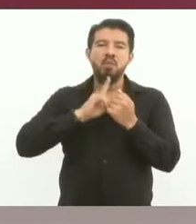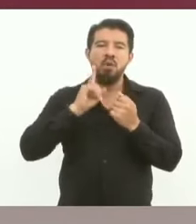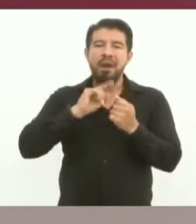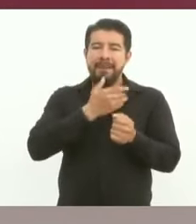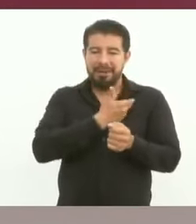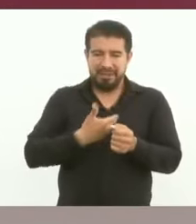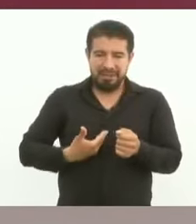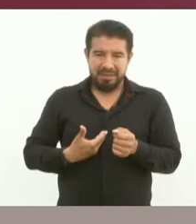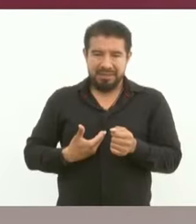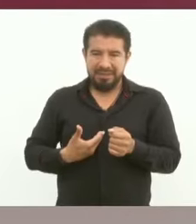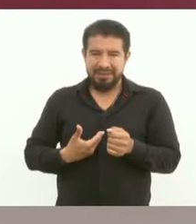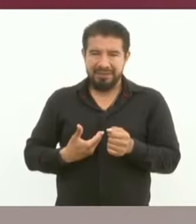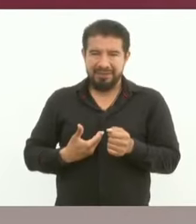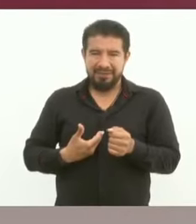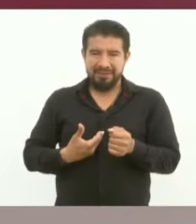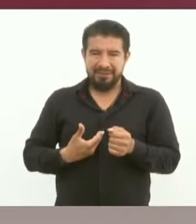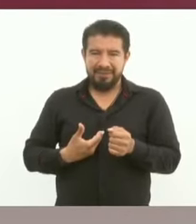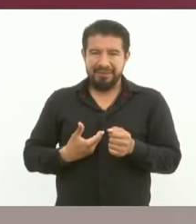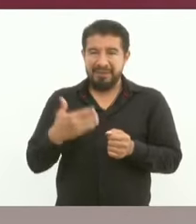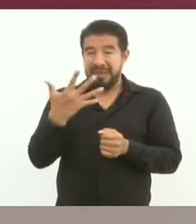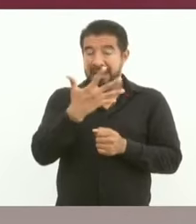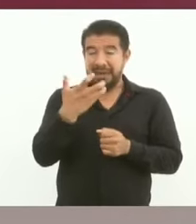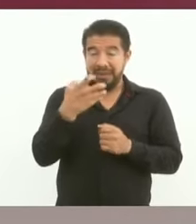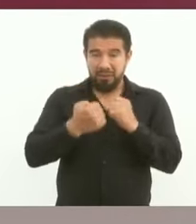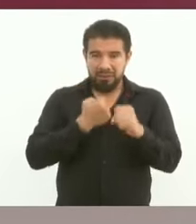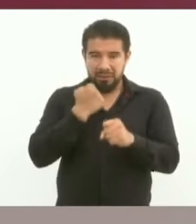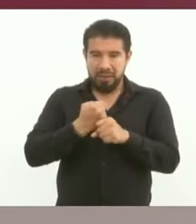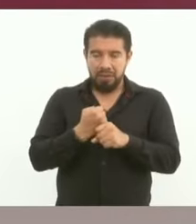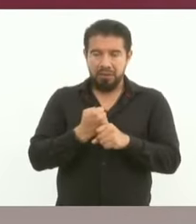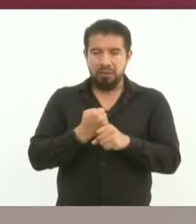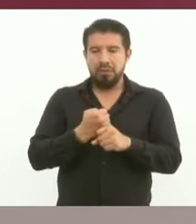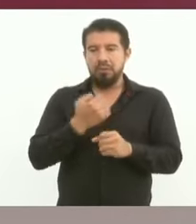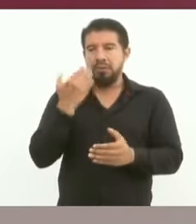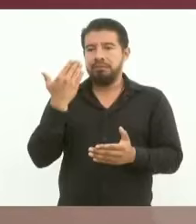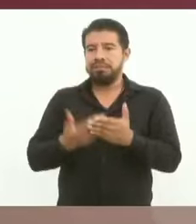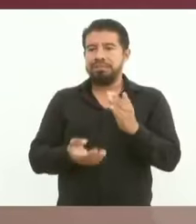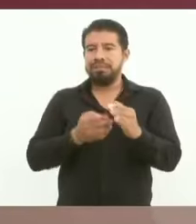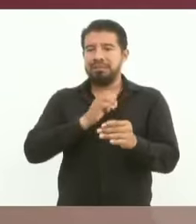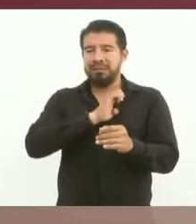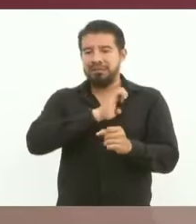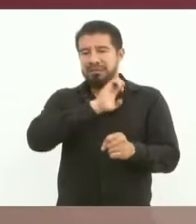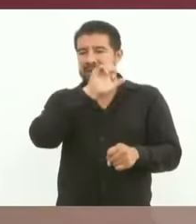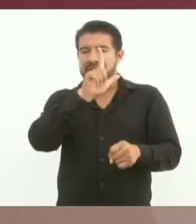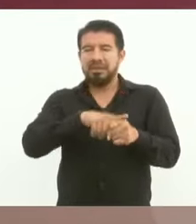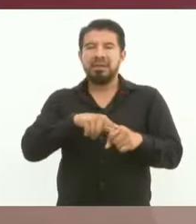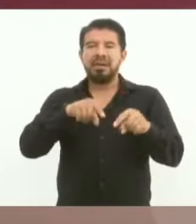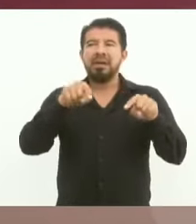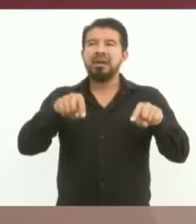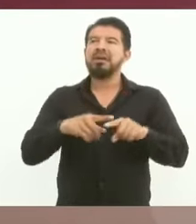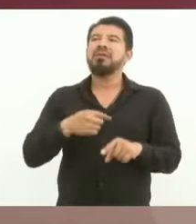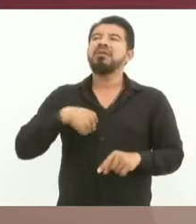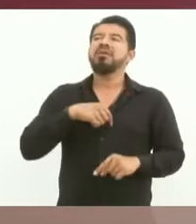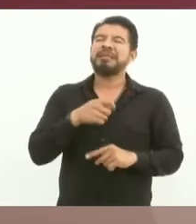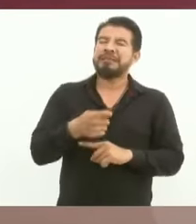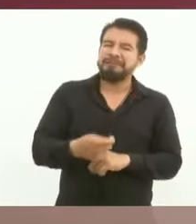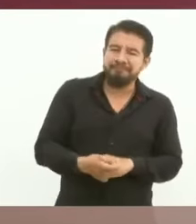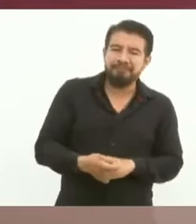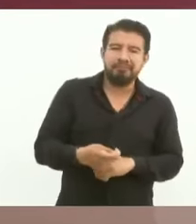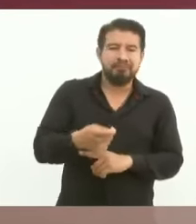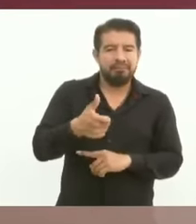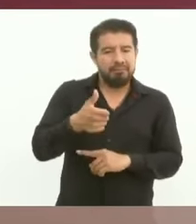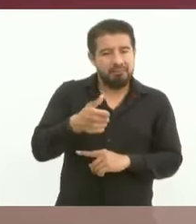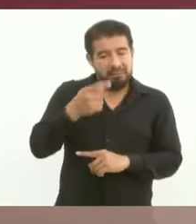Fíjense la situación tan especial, extraordinaria, excepcional que estamos viviendo. Estamos viviendo